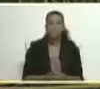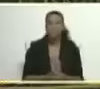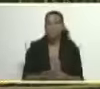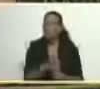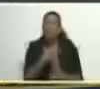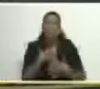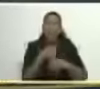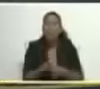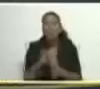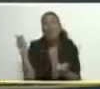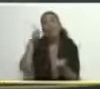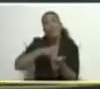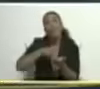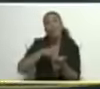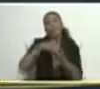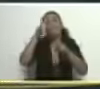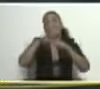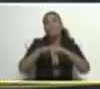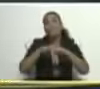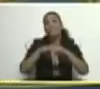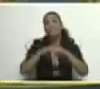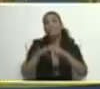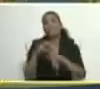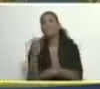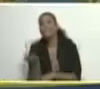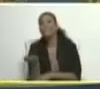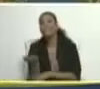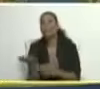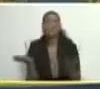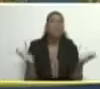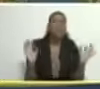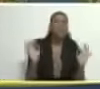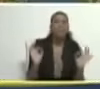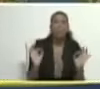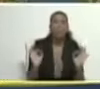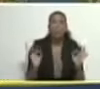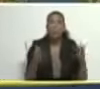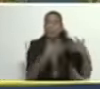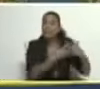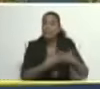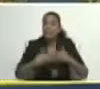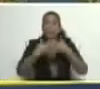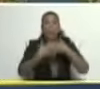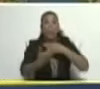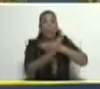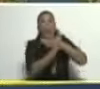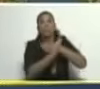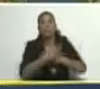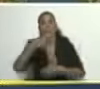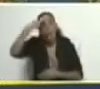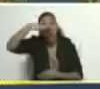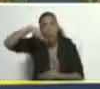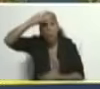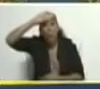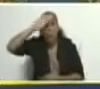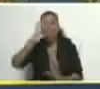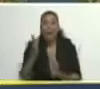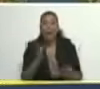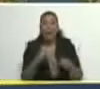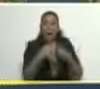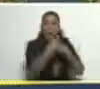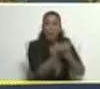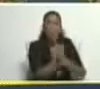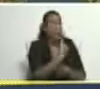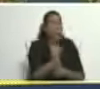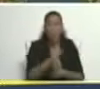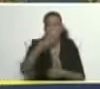podemos venir a este tipo de reuniones sin hablar de bloqueo contra el pueblo de Cuba. Cuba, has done nothing but good to the world. Cuba